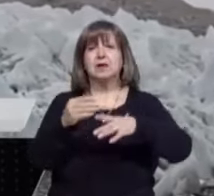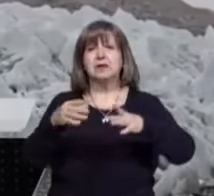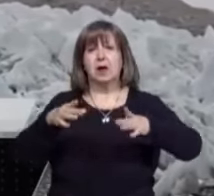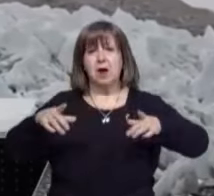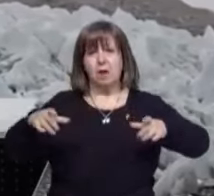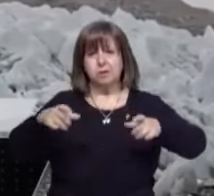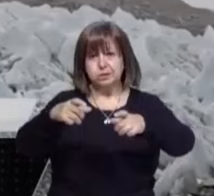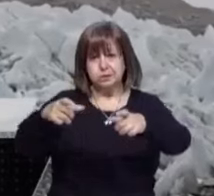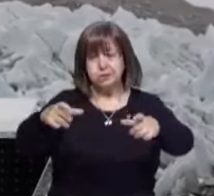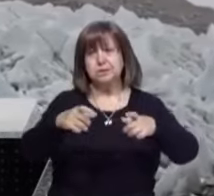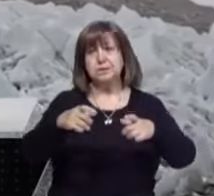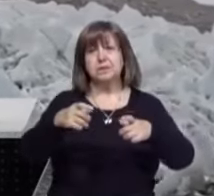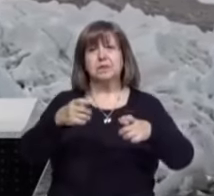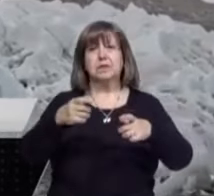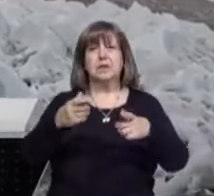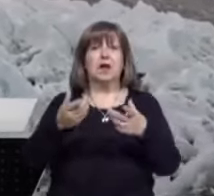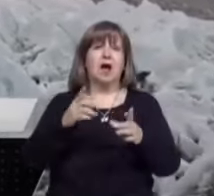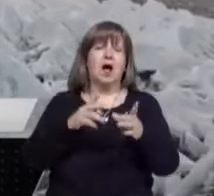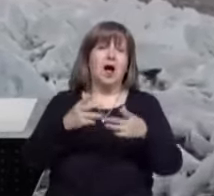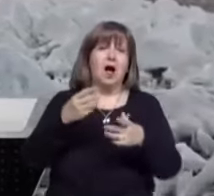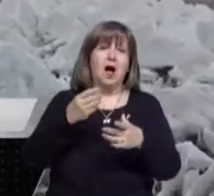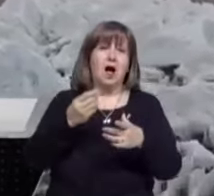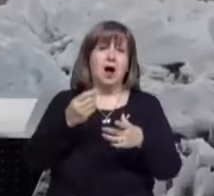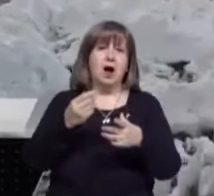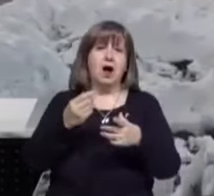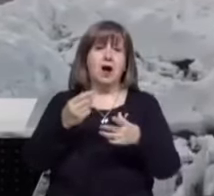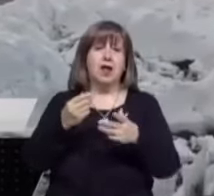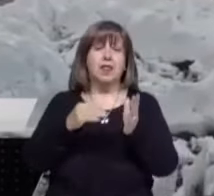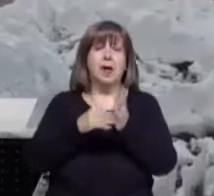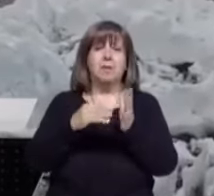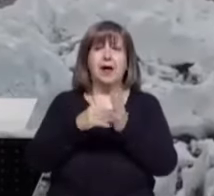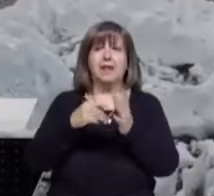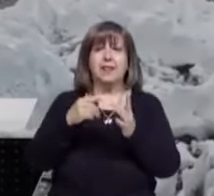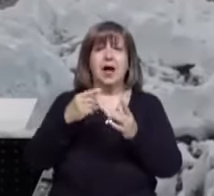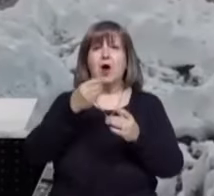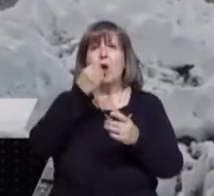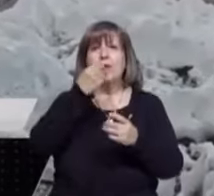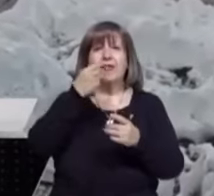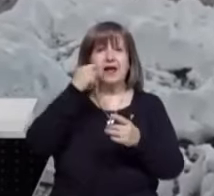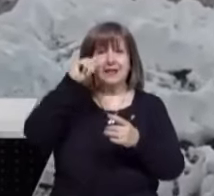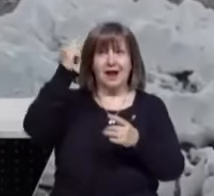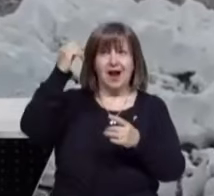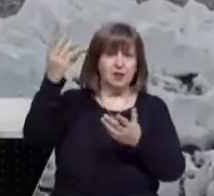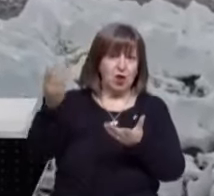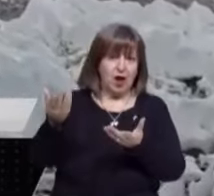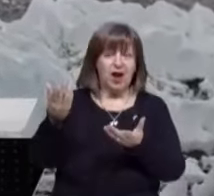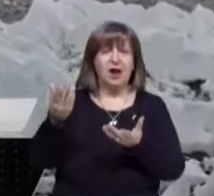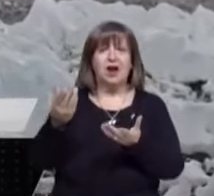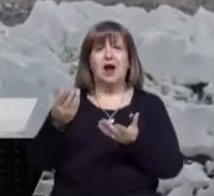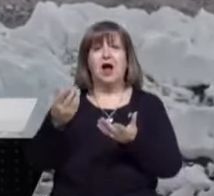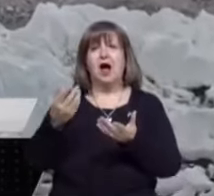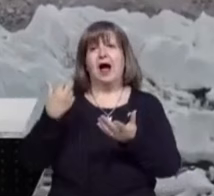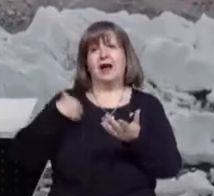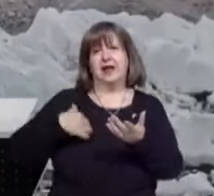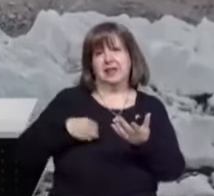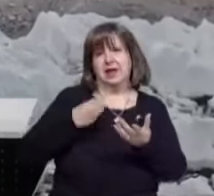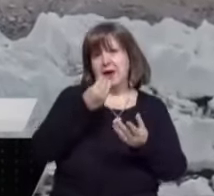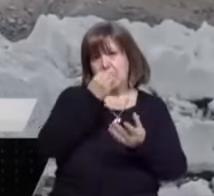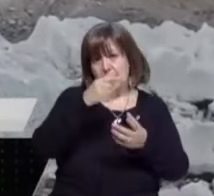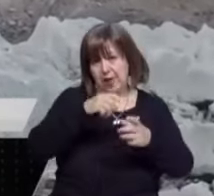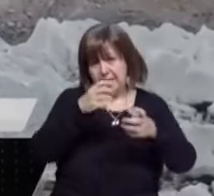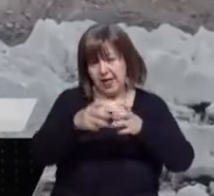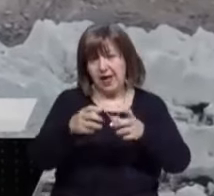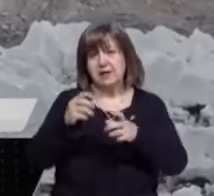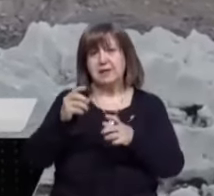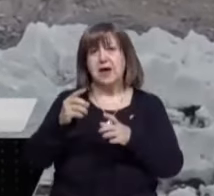buffet. E intercambiamos un poco de comida nepalí, un poco de comida internacional. Intentamos hacer comida argentina y